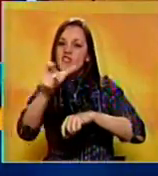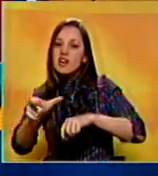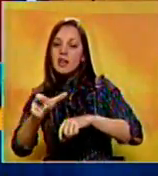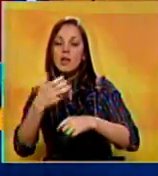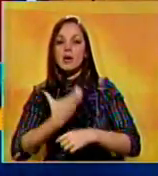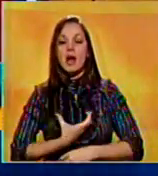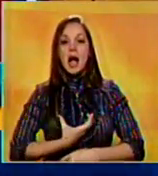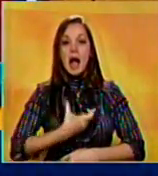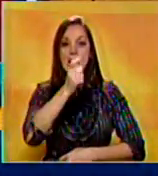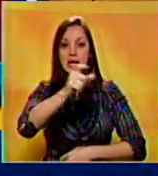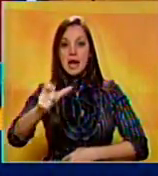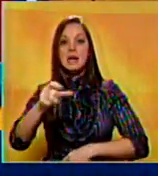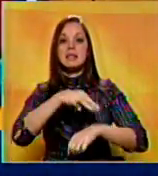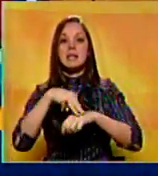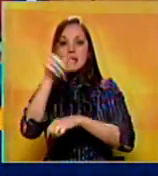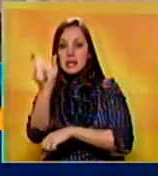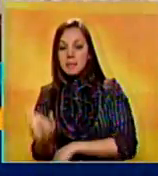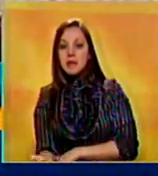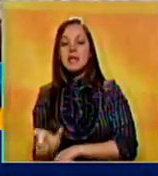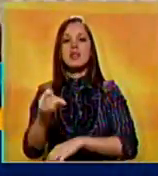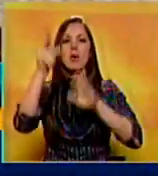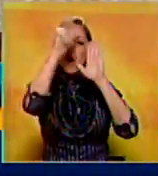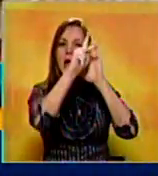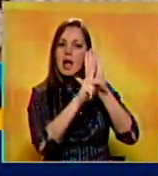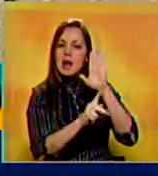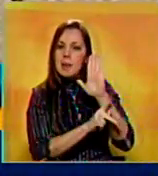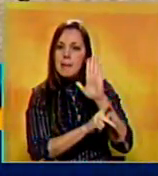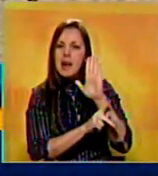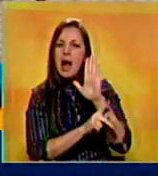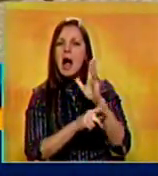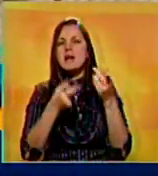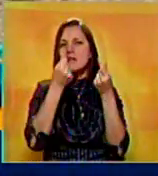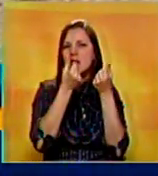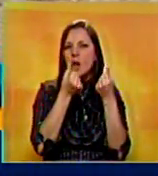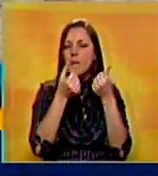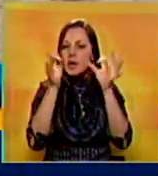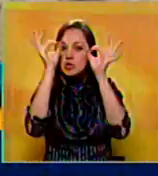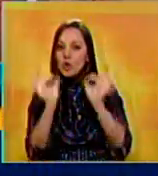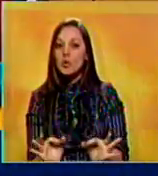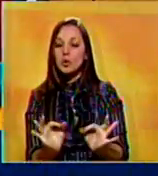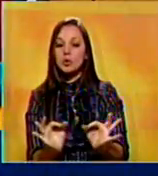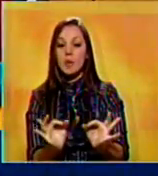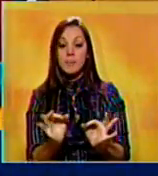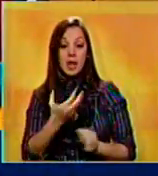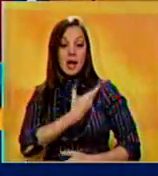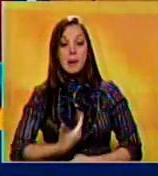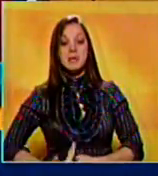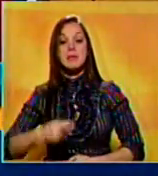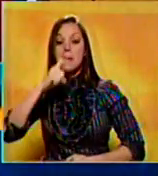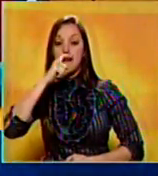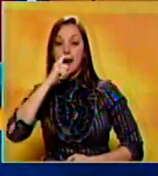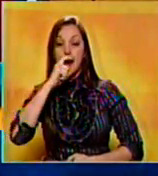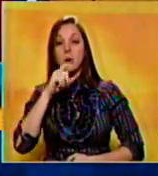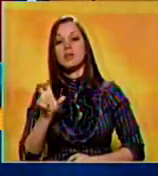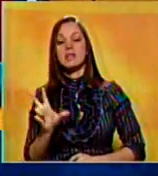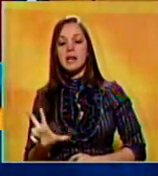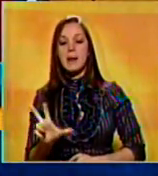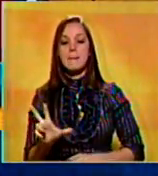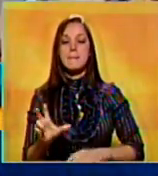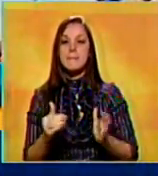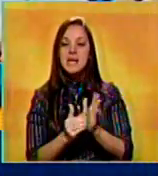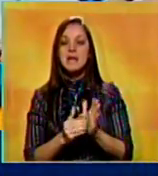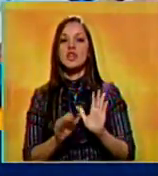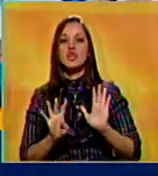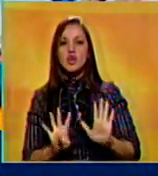el alcance que ha obtenido el plan de abastecimiento y precios justos en la nación. El presidente Maduro resaltó el registro de 3.911